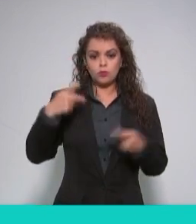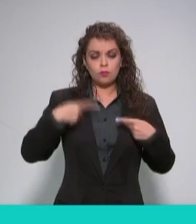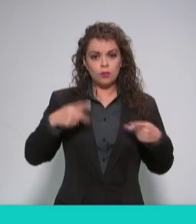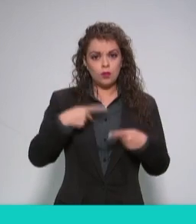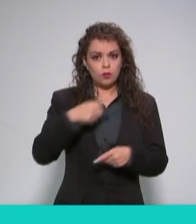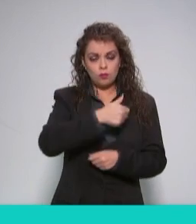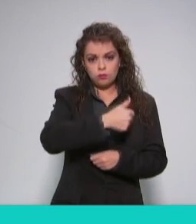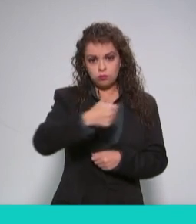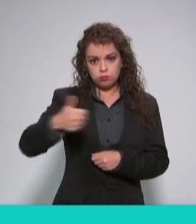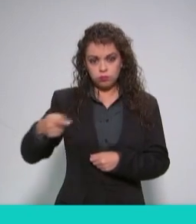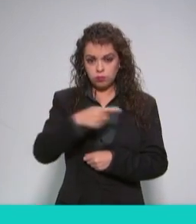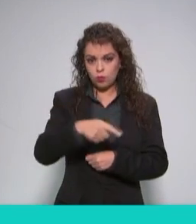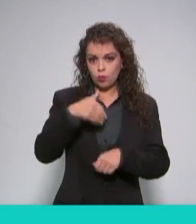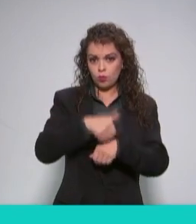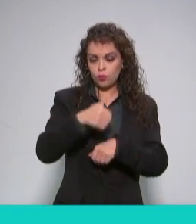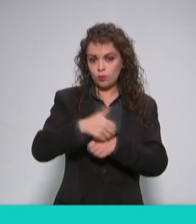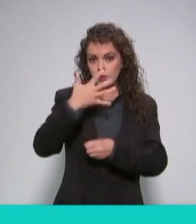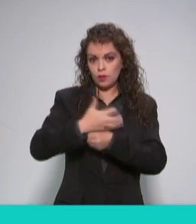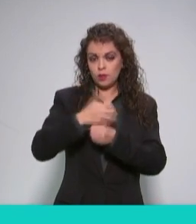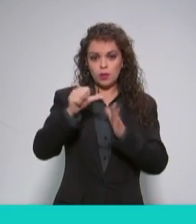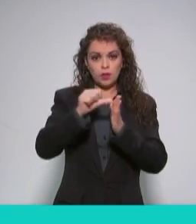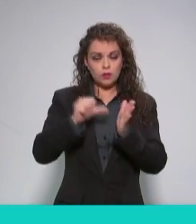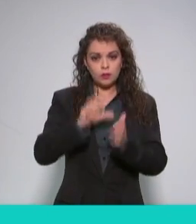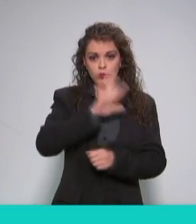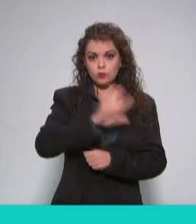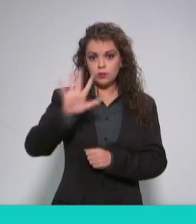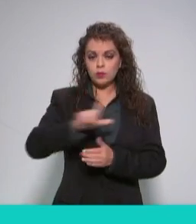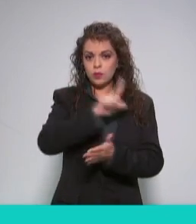en términos de la fracción quinta del artículo 55 de